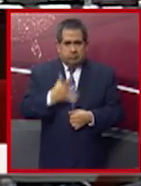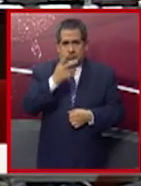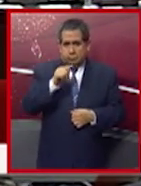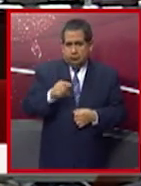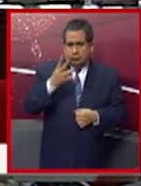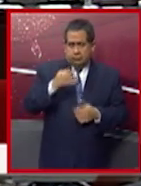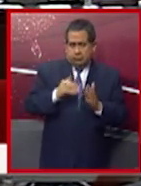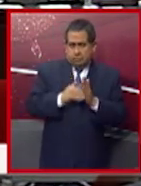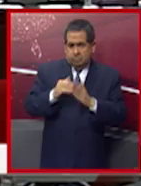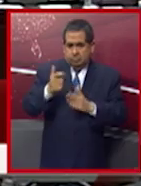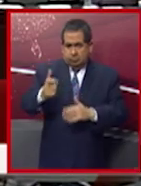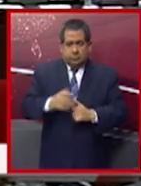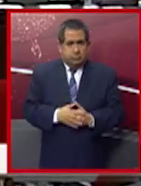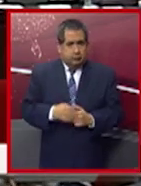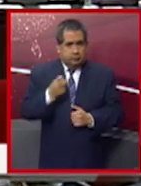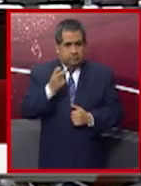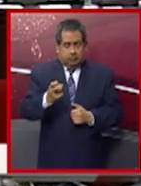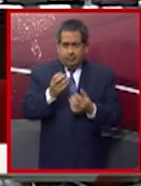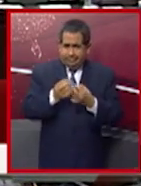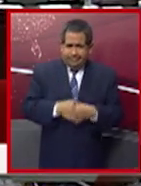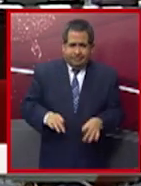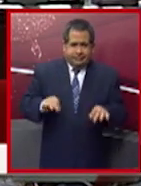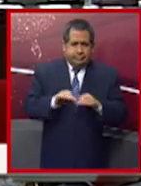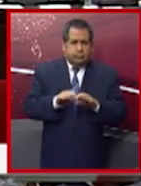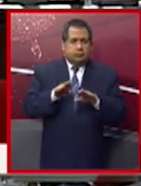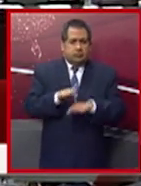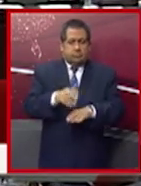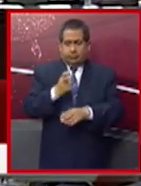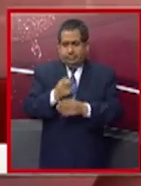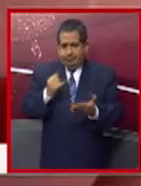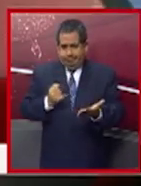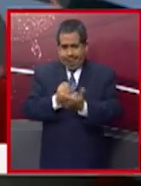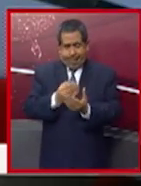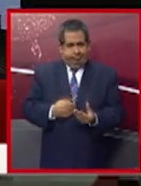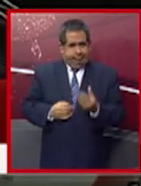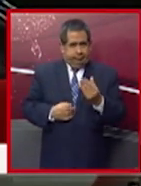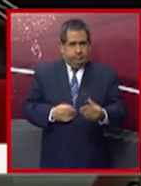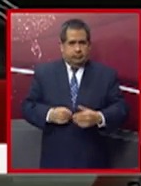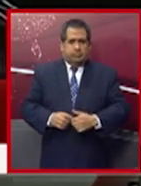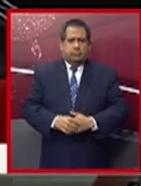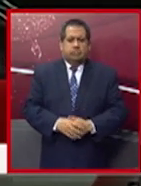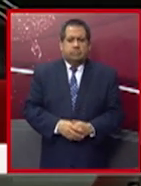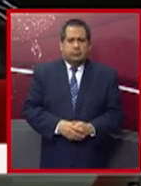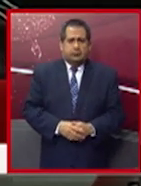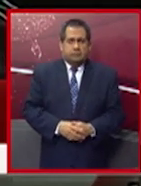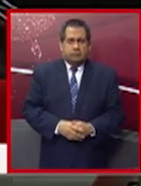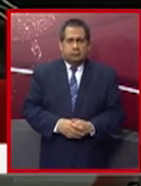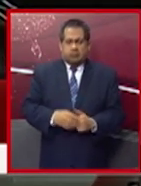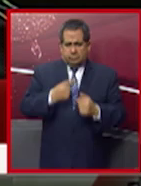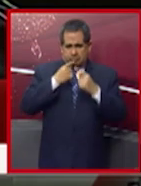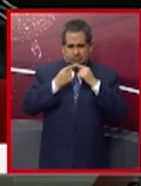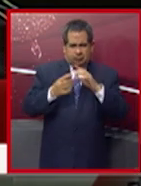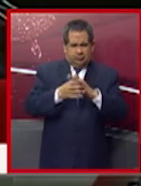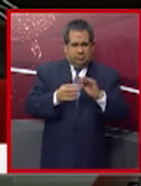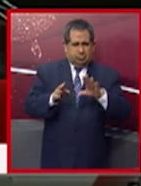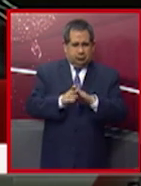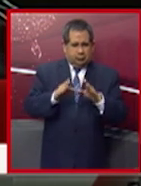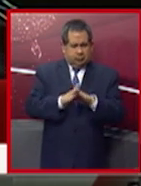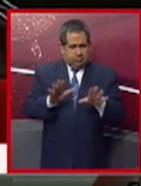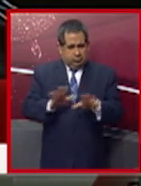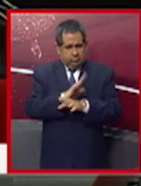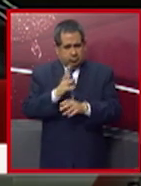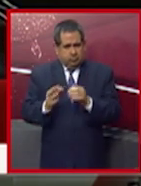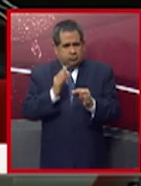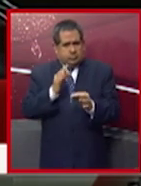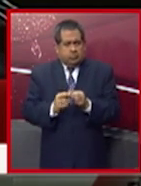millones de pesos. De ahí la importancia de este decreto. Compañeras y compañeros, la fauna silvestre